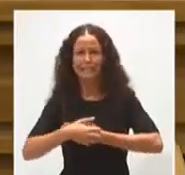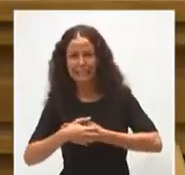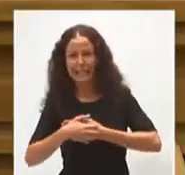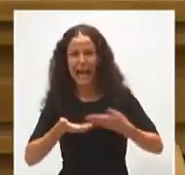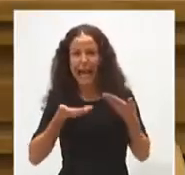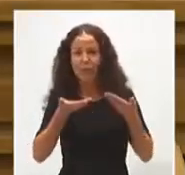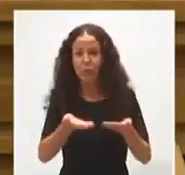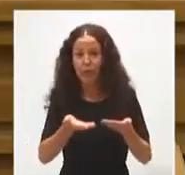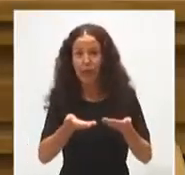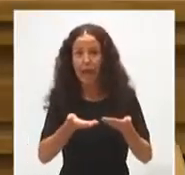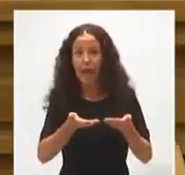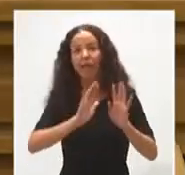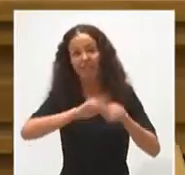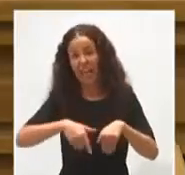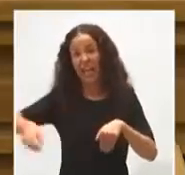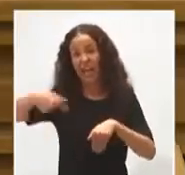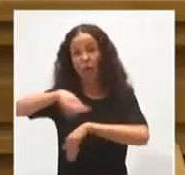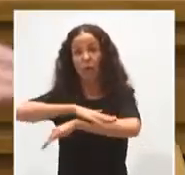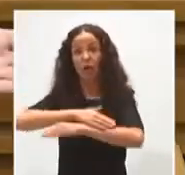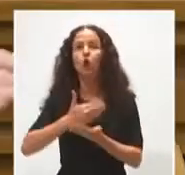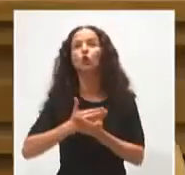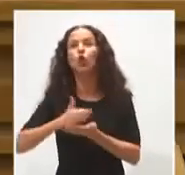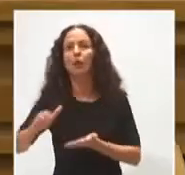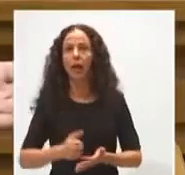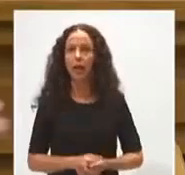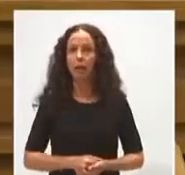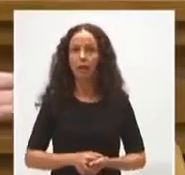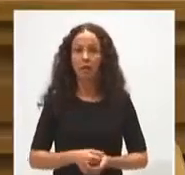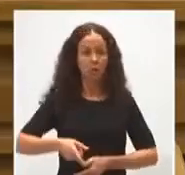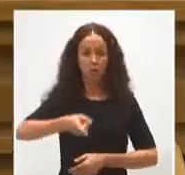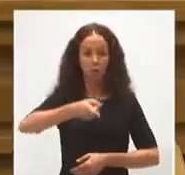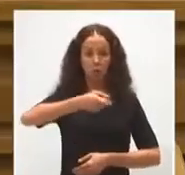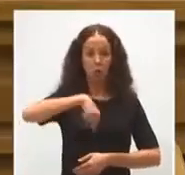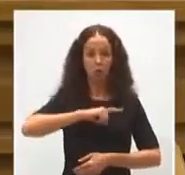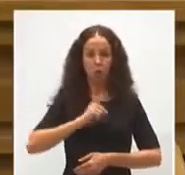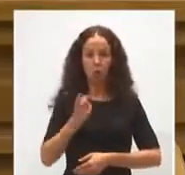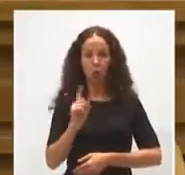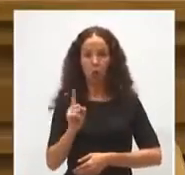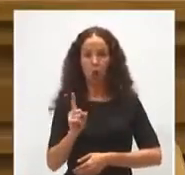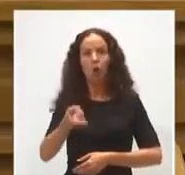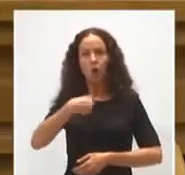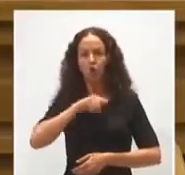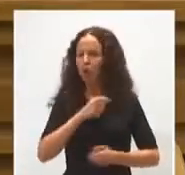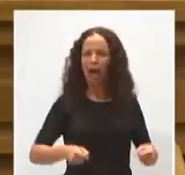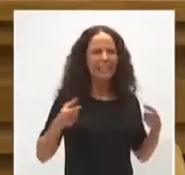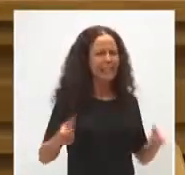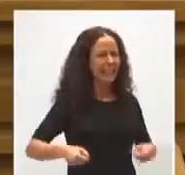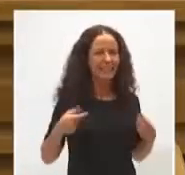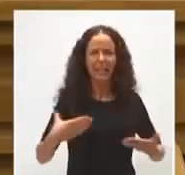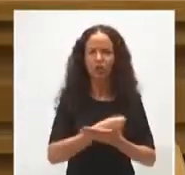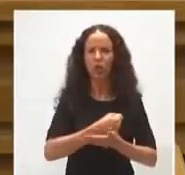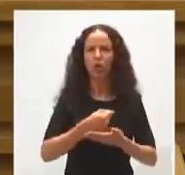las ayudas que realmente les va a sobrar porque no lo dejen que nosotros podemos reinvertir lo y gastarlo bueno